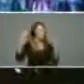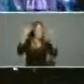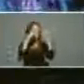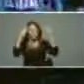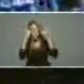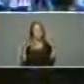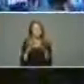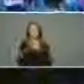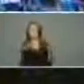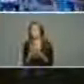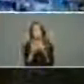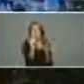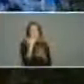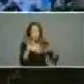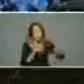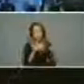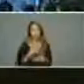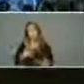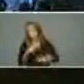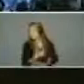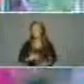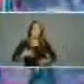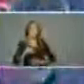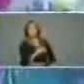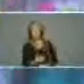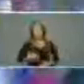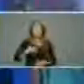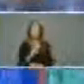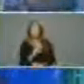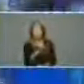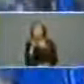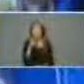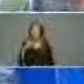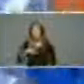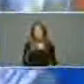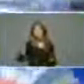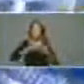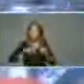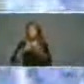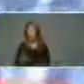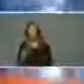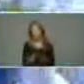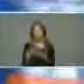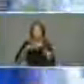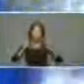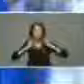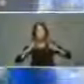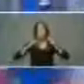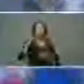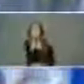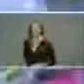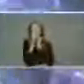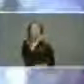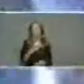ella y me muero sigo estoy con ella noche y día en la fiesta gozando cantando y